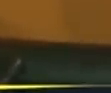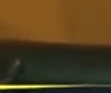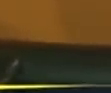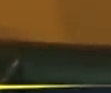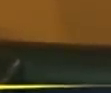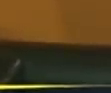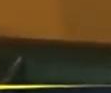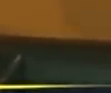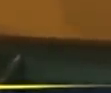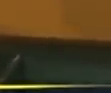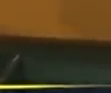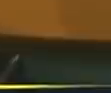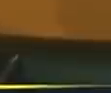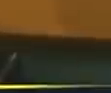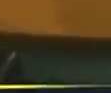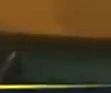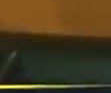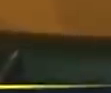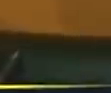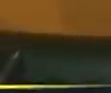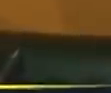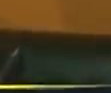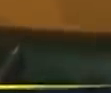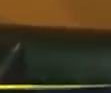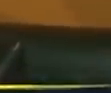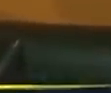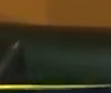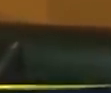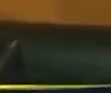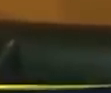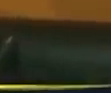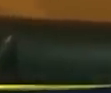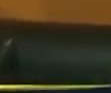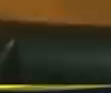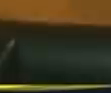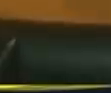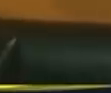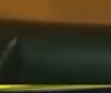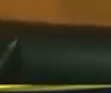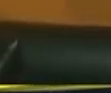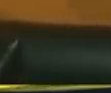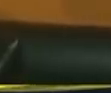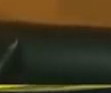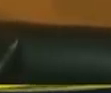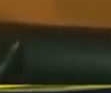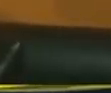de un hogar digno de todos los falconianos que nos merecemos, gracias a la gestión de usted,